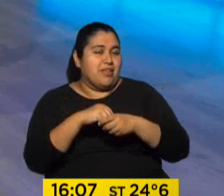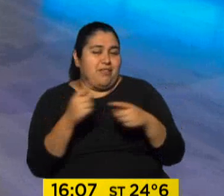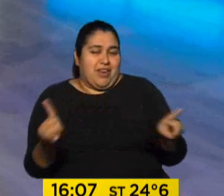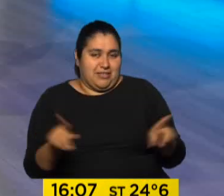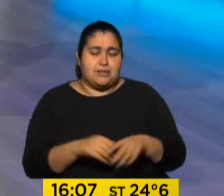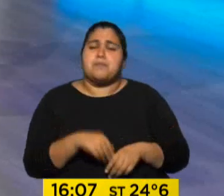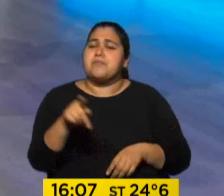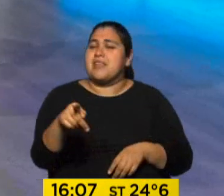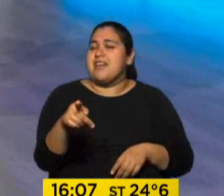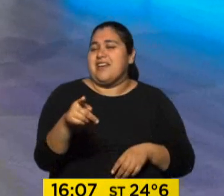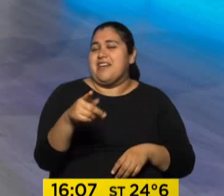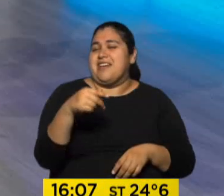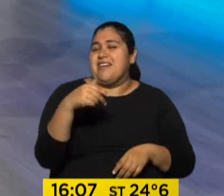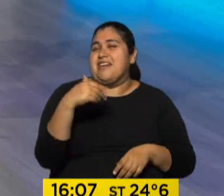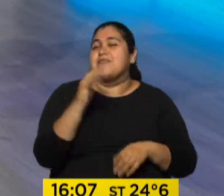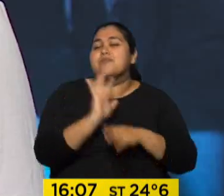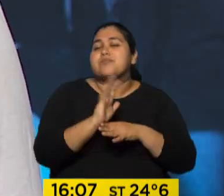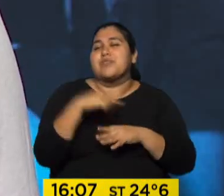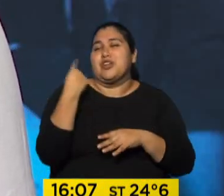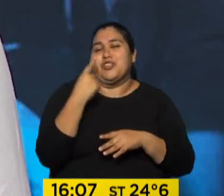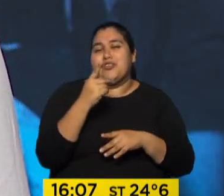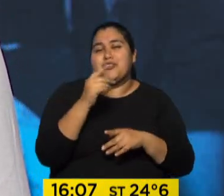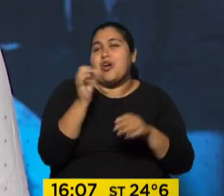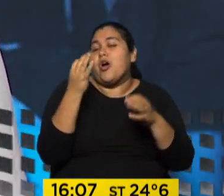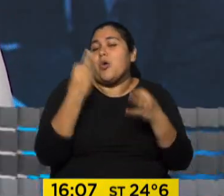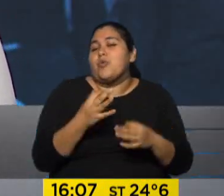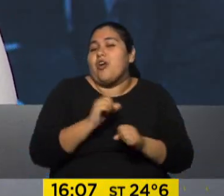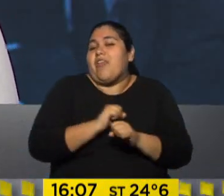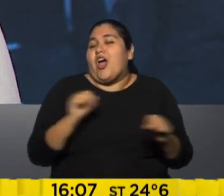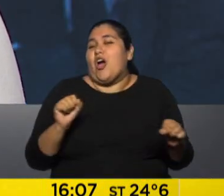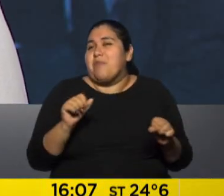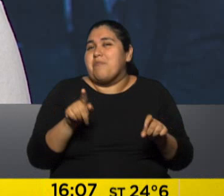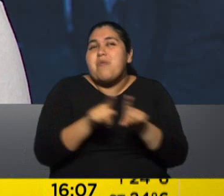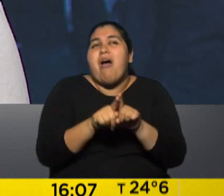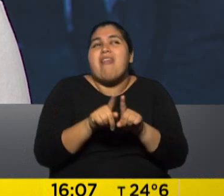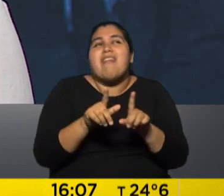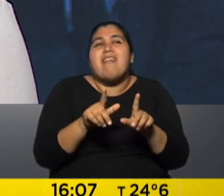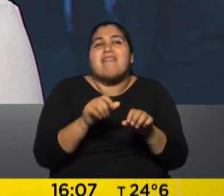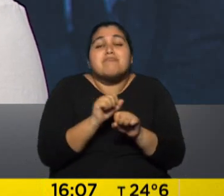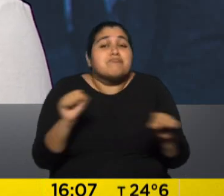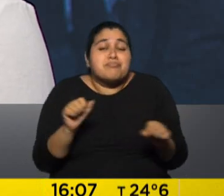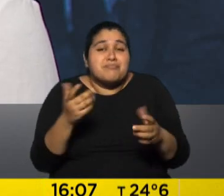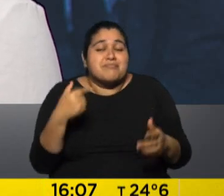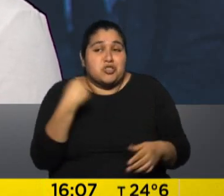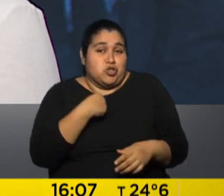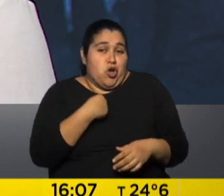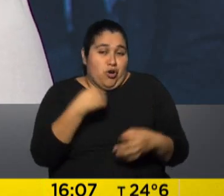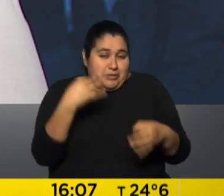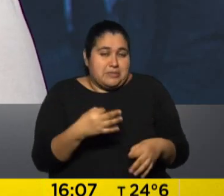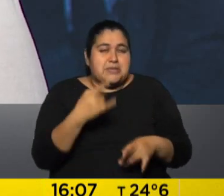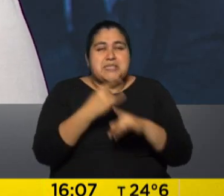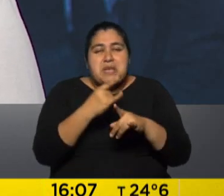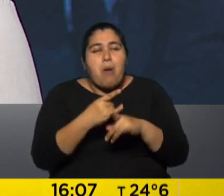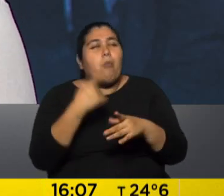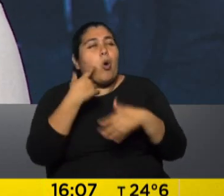fuera de cámara que fue medio casualidad. Sí, yo te dije que había sido un accidente. Sí. Y bueno, y así fue. Yo, digamos, si siempre